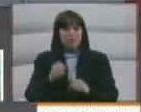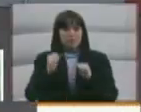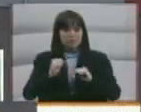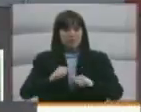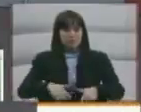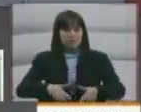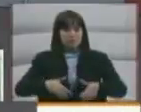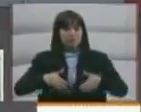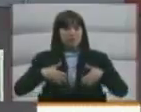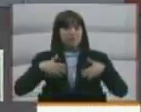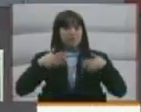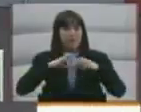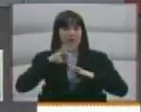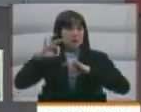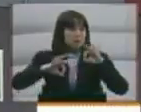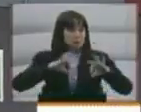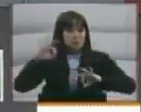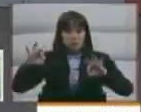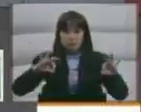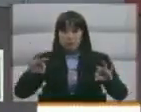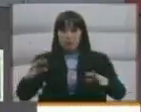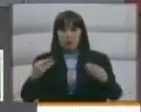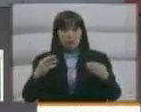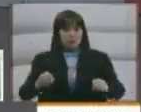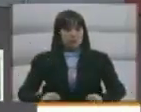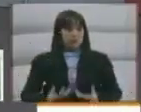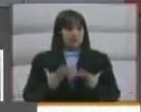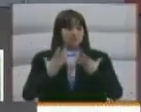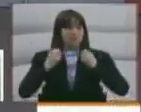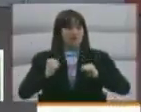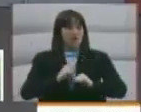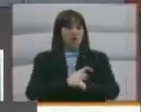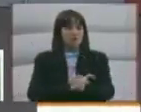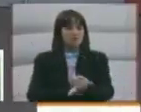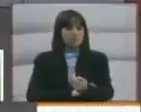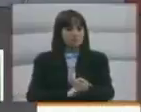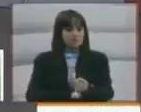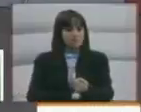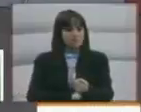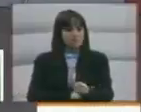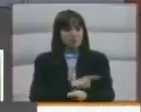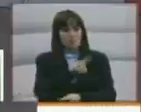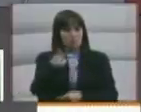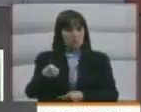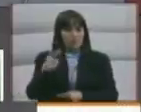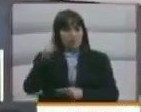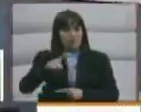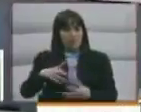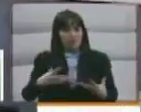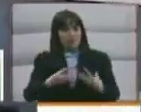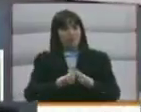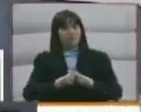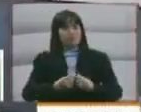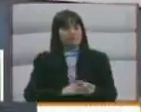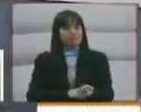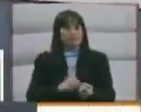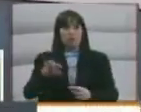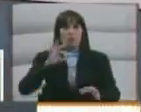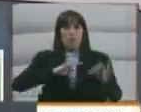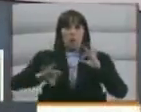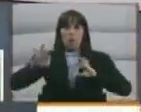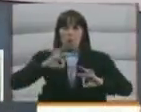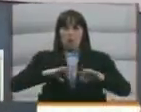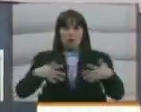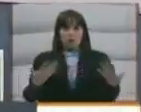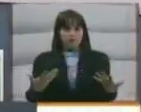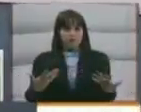ha contagiado a muchos y a muchas. Ustedes que nos están viendo quizás también fueron contagiados